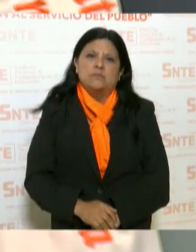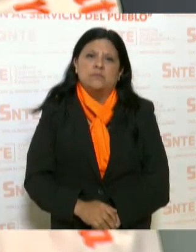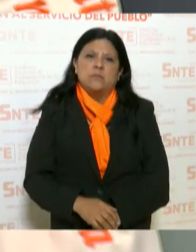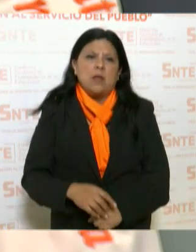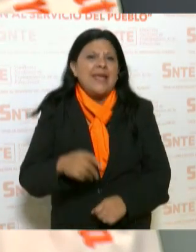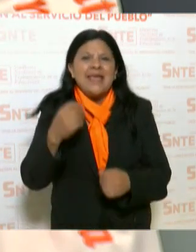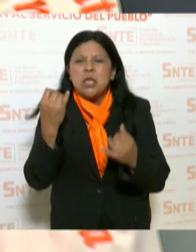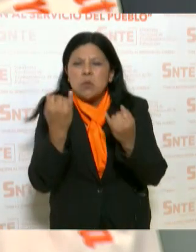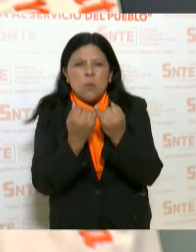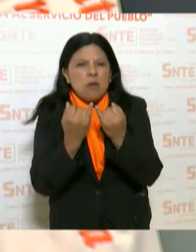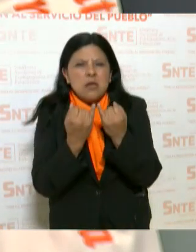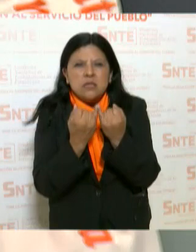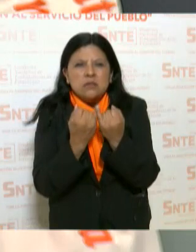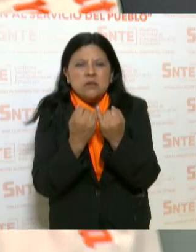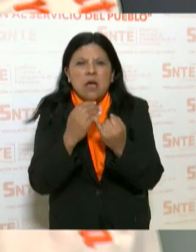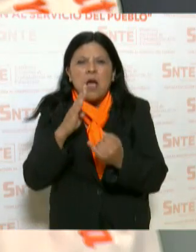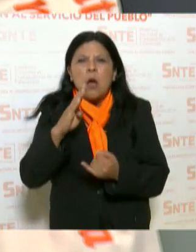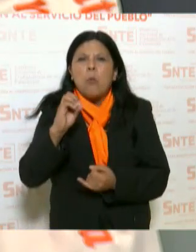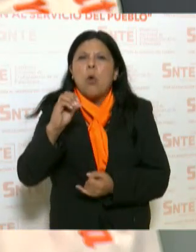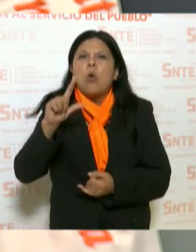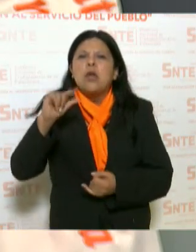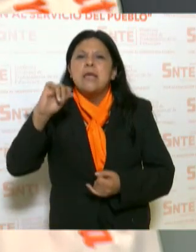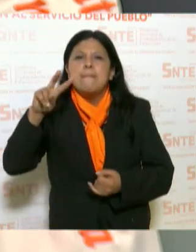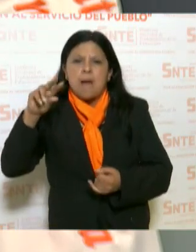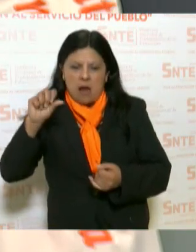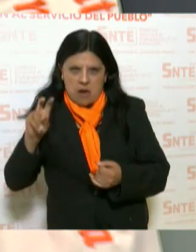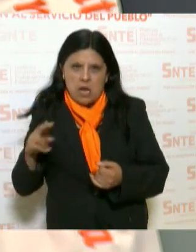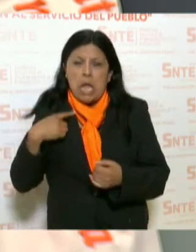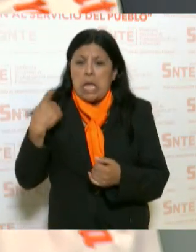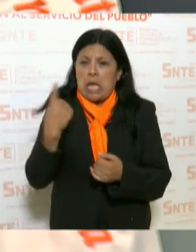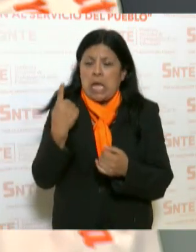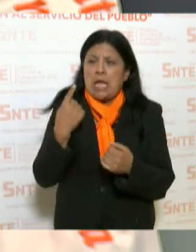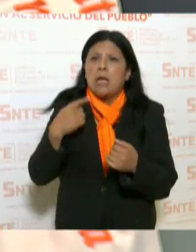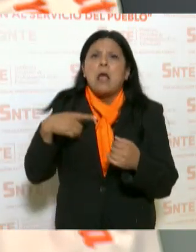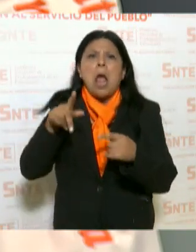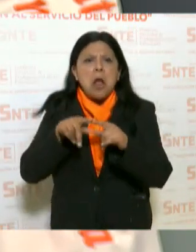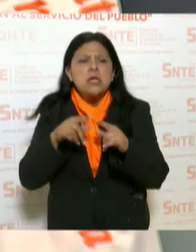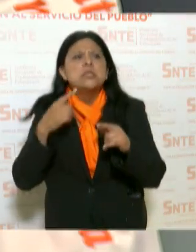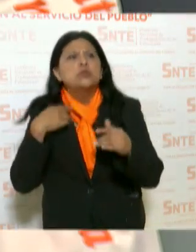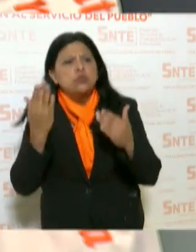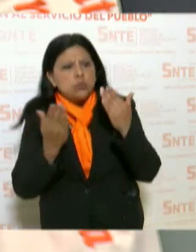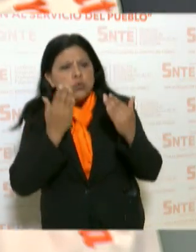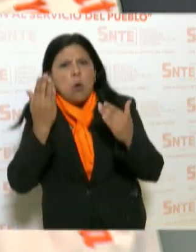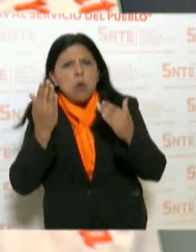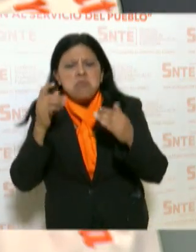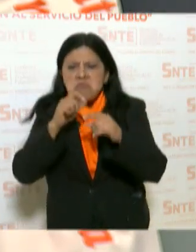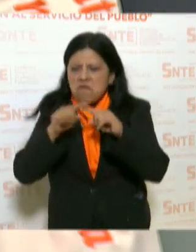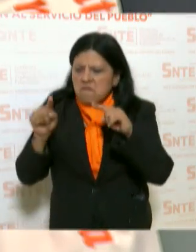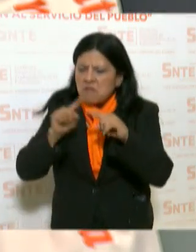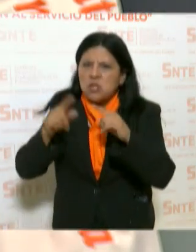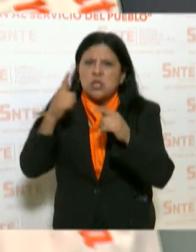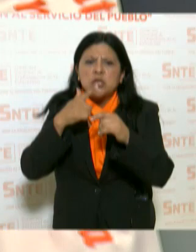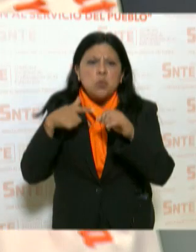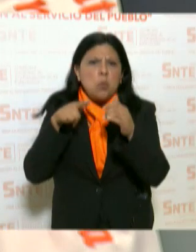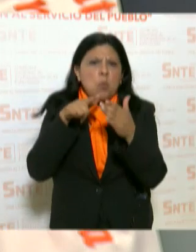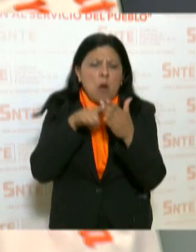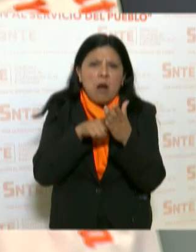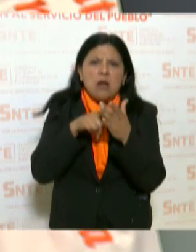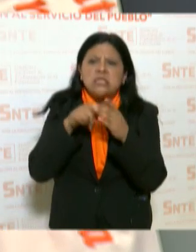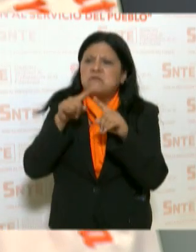Bolívar, que gracias a estudiar en Europa y a sus maestros,